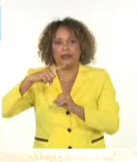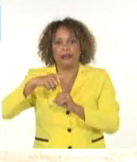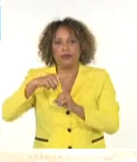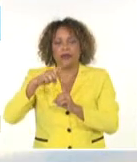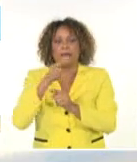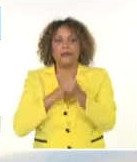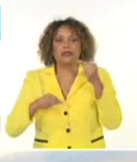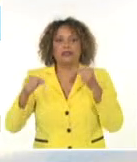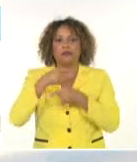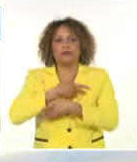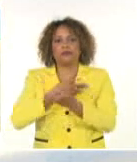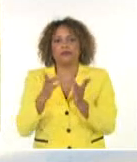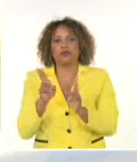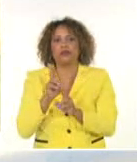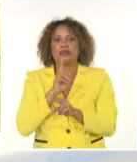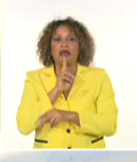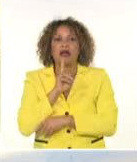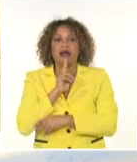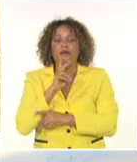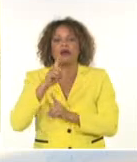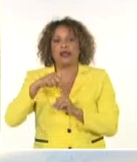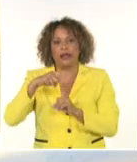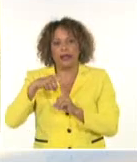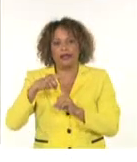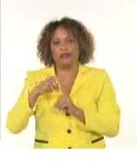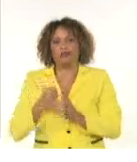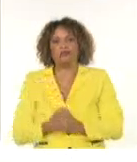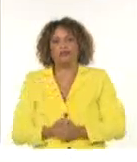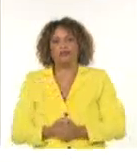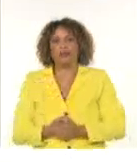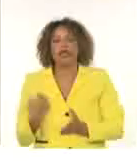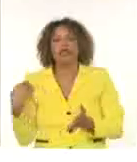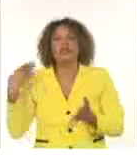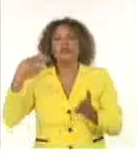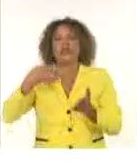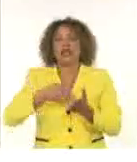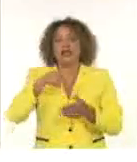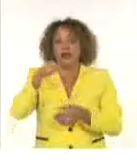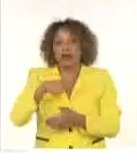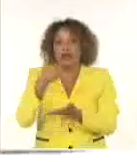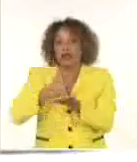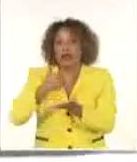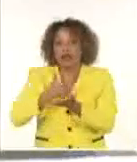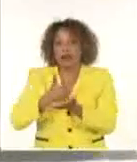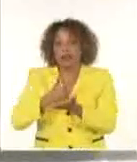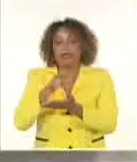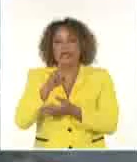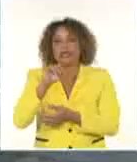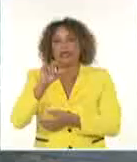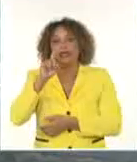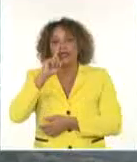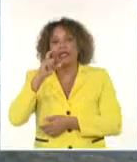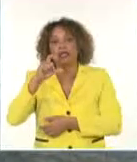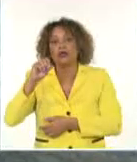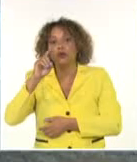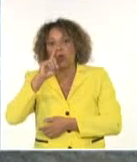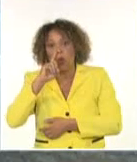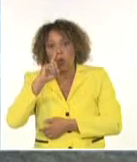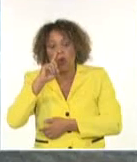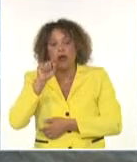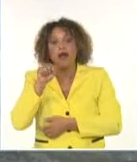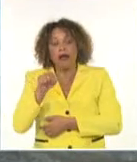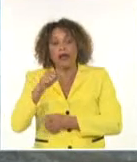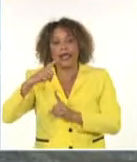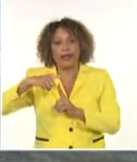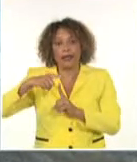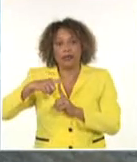agua a la ciudad de Las Tunas. En estos momentos están arribando las 10 de aquí de la cabecera de Rincón y bueno, próximamente en tiempo no